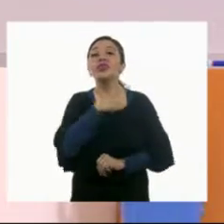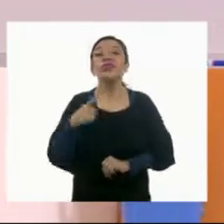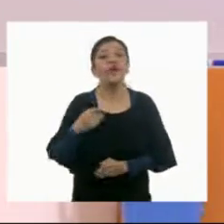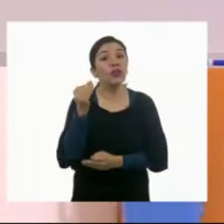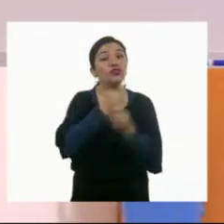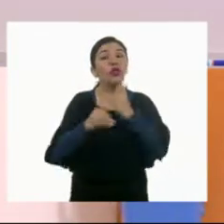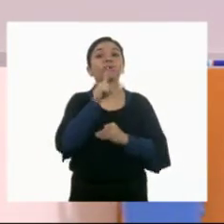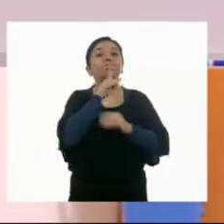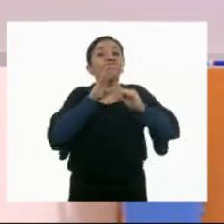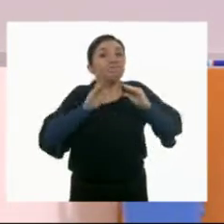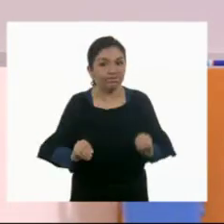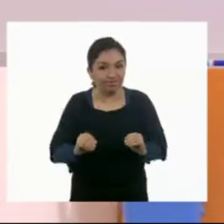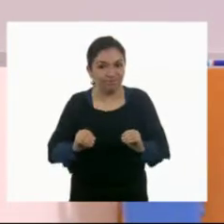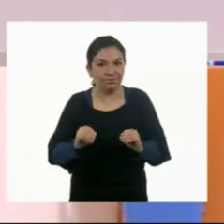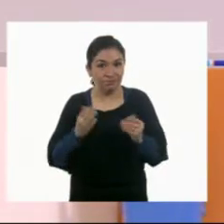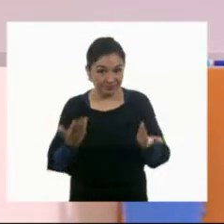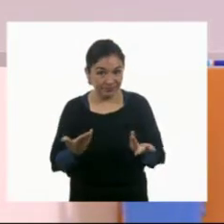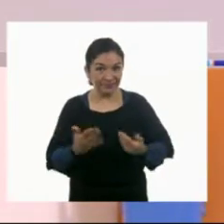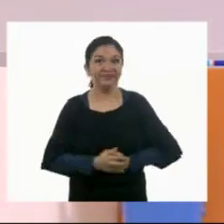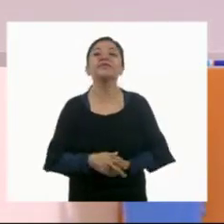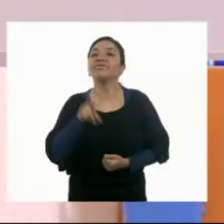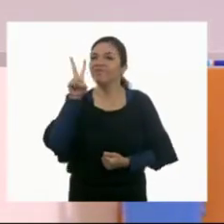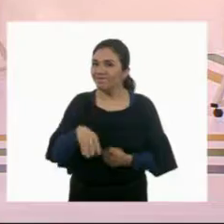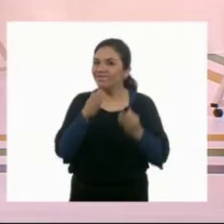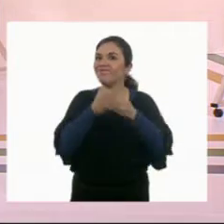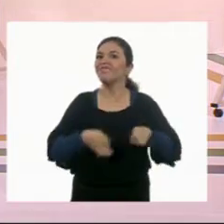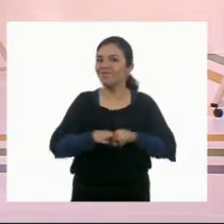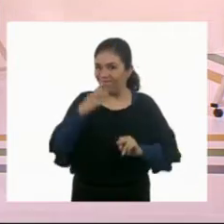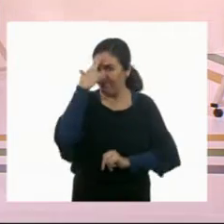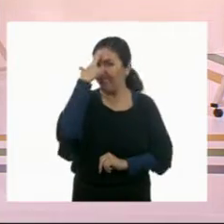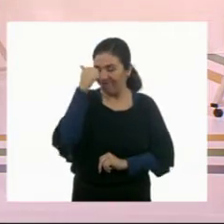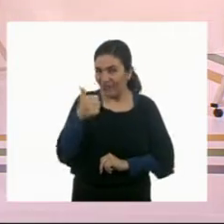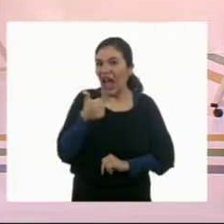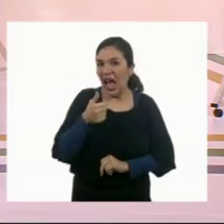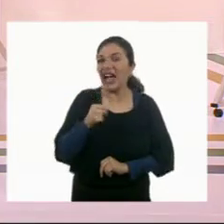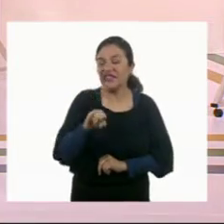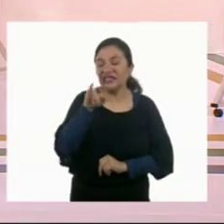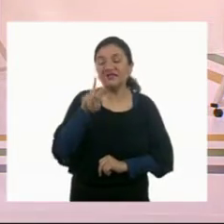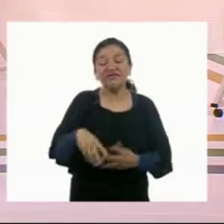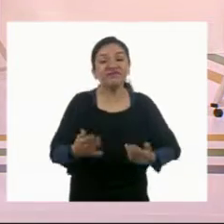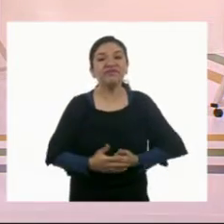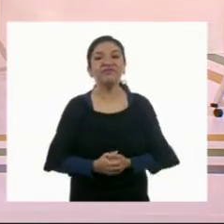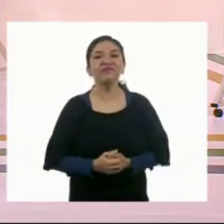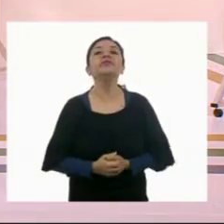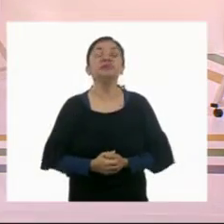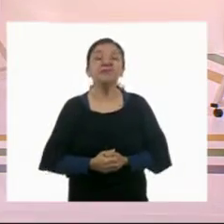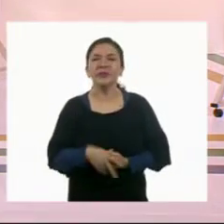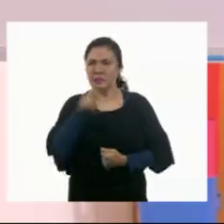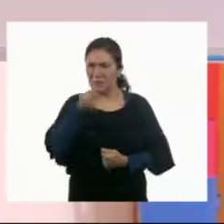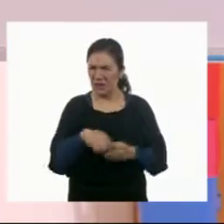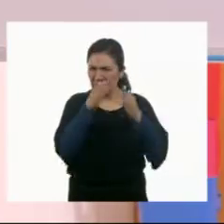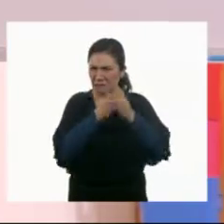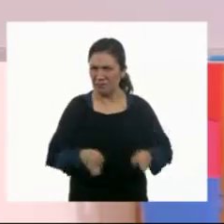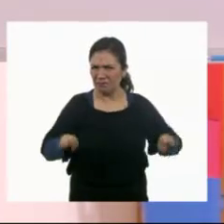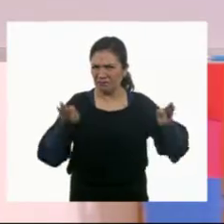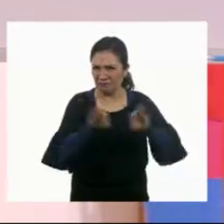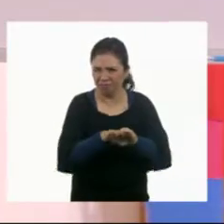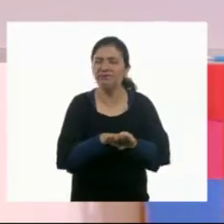que se guarde silencio. Es muy importante el silencio en nuestras vidas, definitivamente. Es tan importante